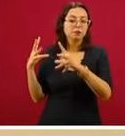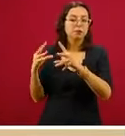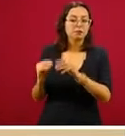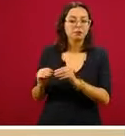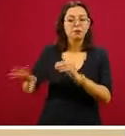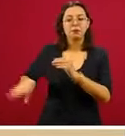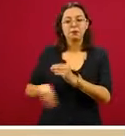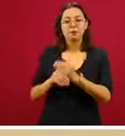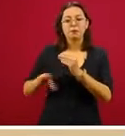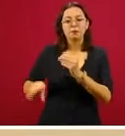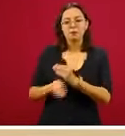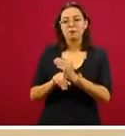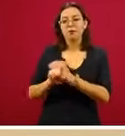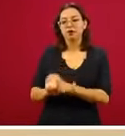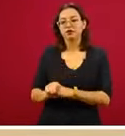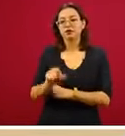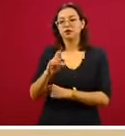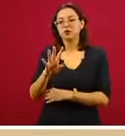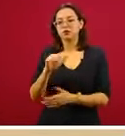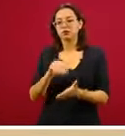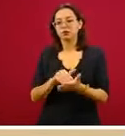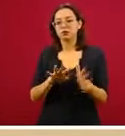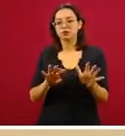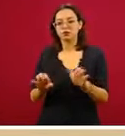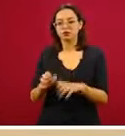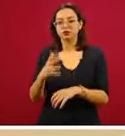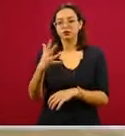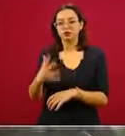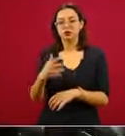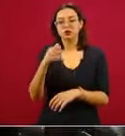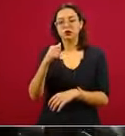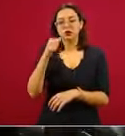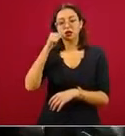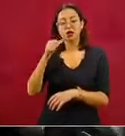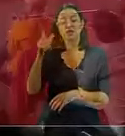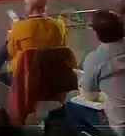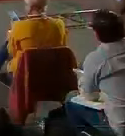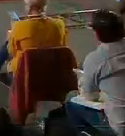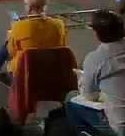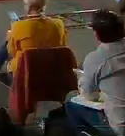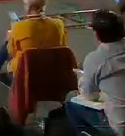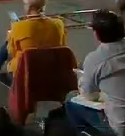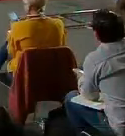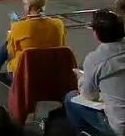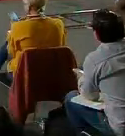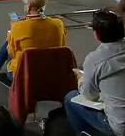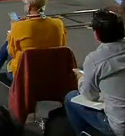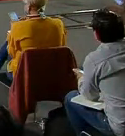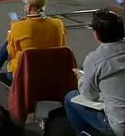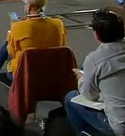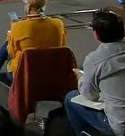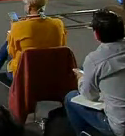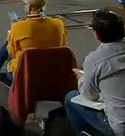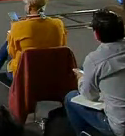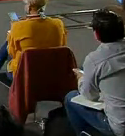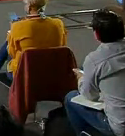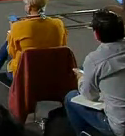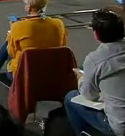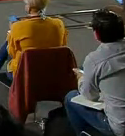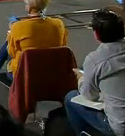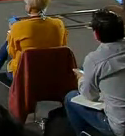estos 24.905. De ayer a hoy, o más bien de anteayer a ayer, tuvimos una adición